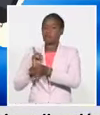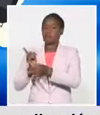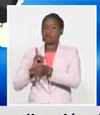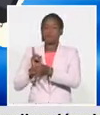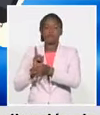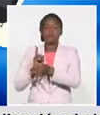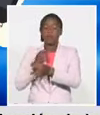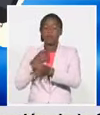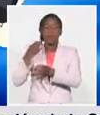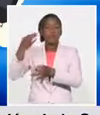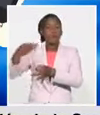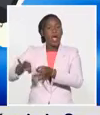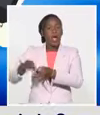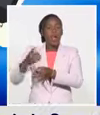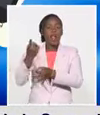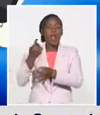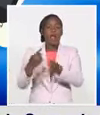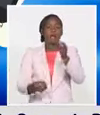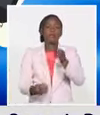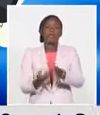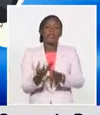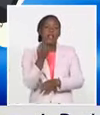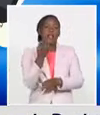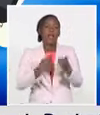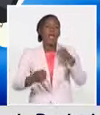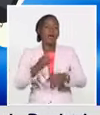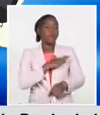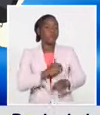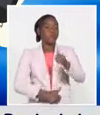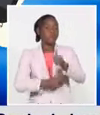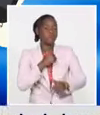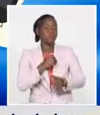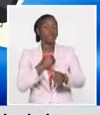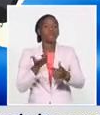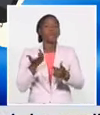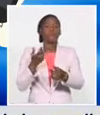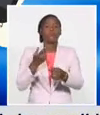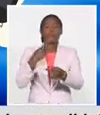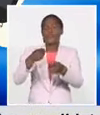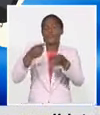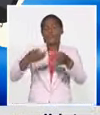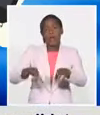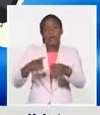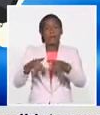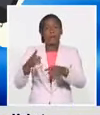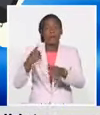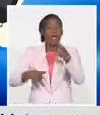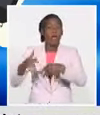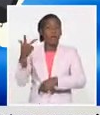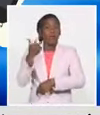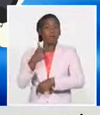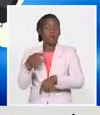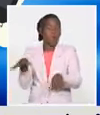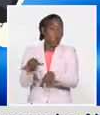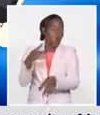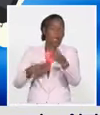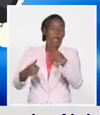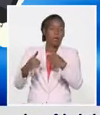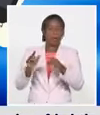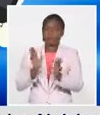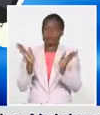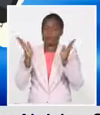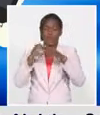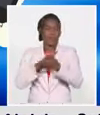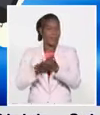esperados, digamos, ¿no? Esto confirma, Pepe, la seguridad que ya se había evaluado de este candidato vacunal. Te